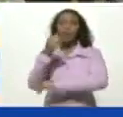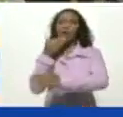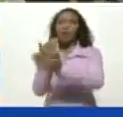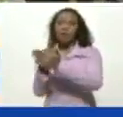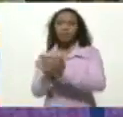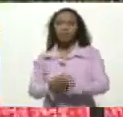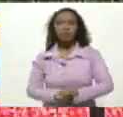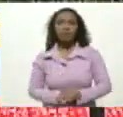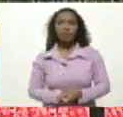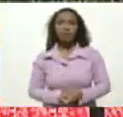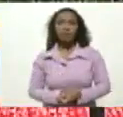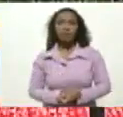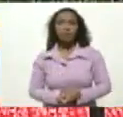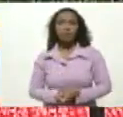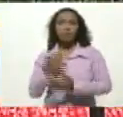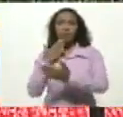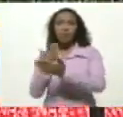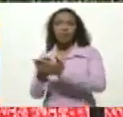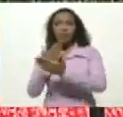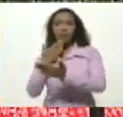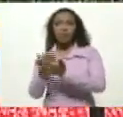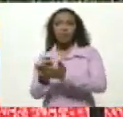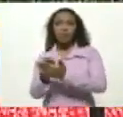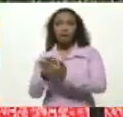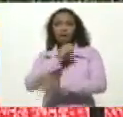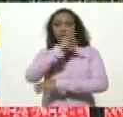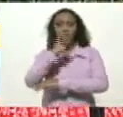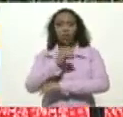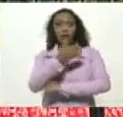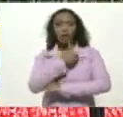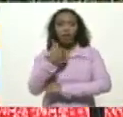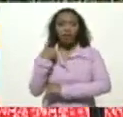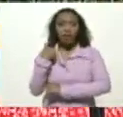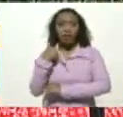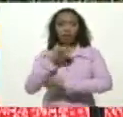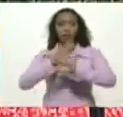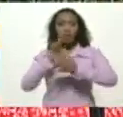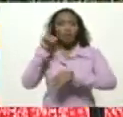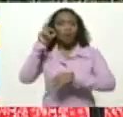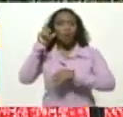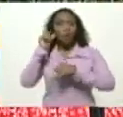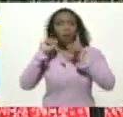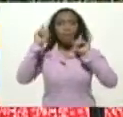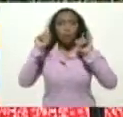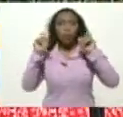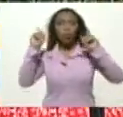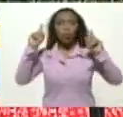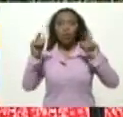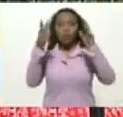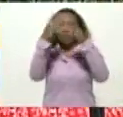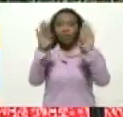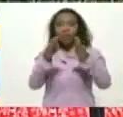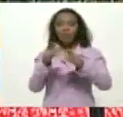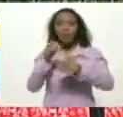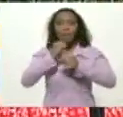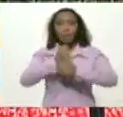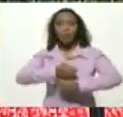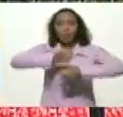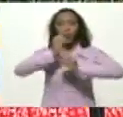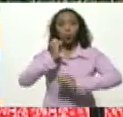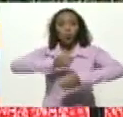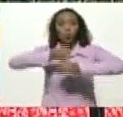gracias. Muchas gracias, Zulia querida. Ya suena la gaita, suena la gaita. Por todos lados